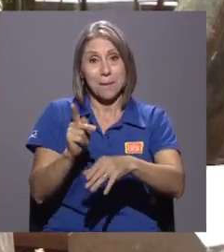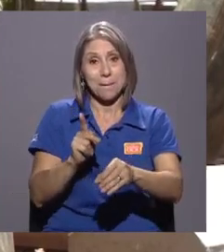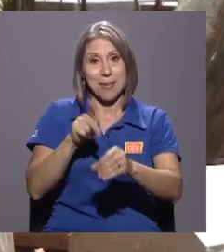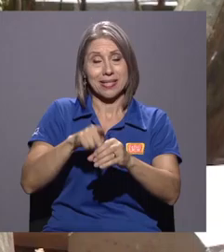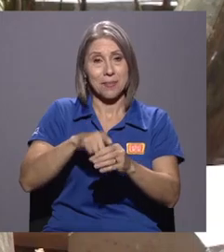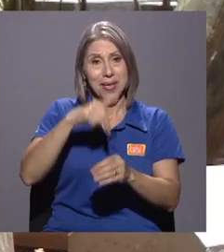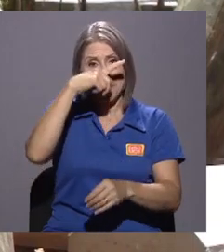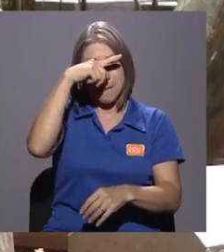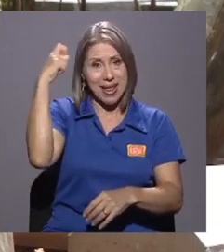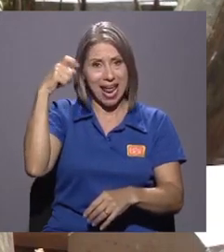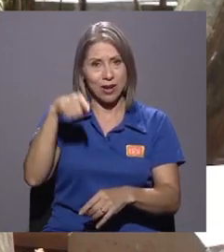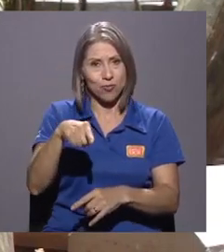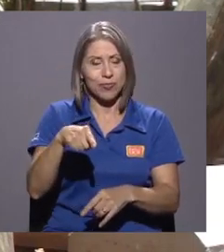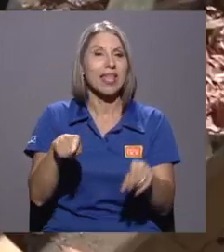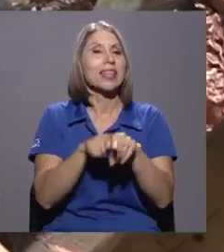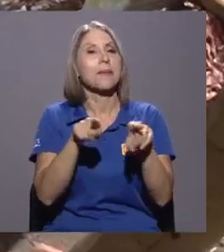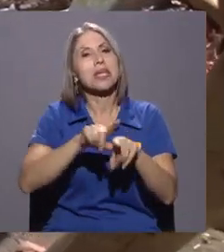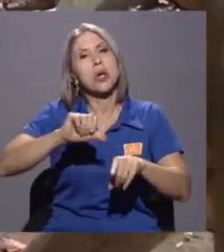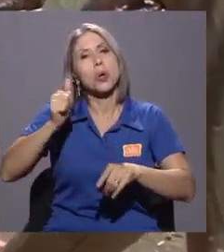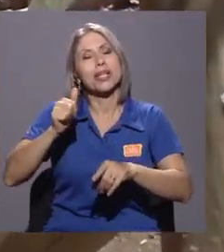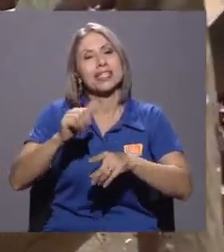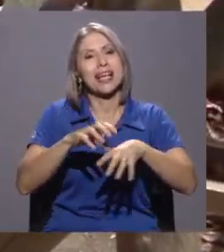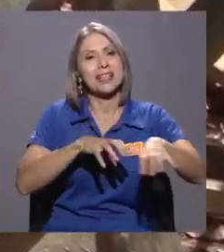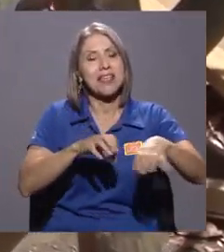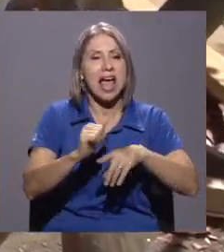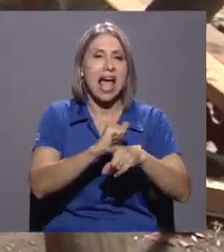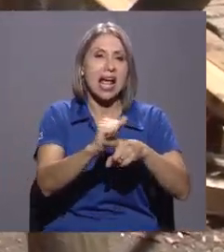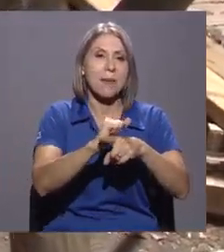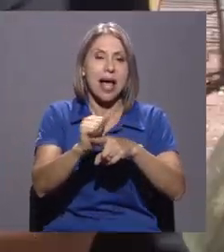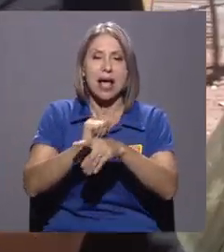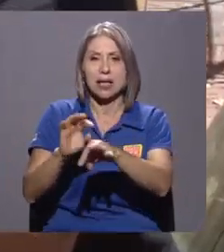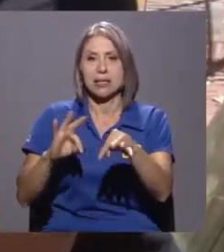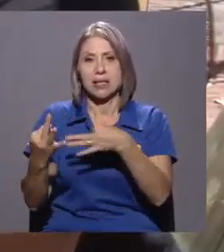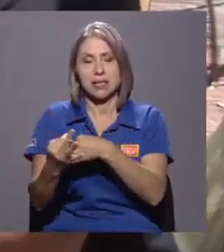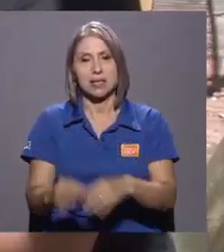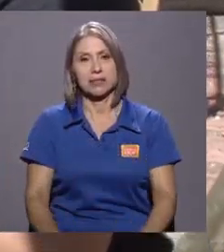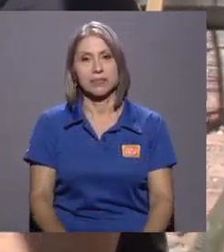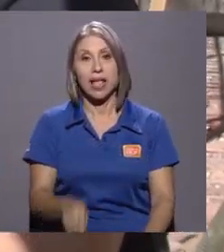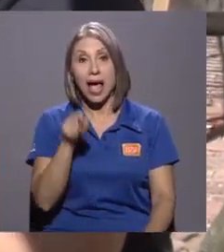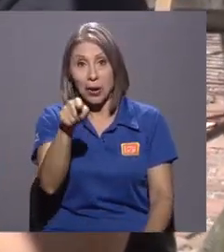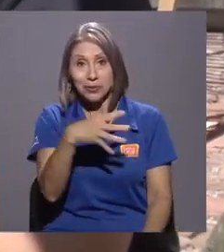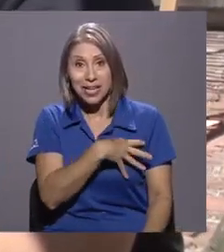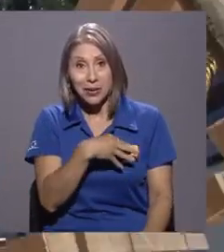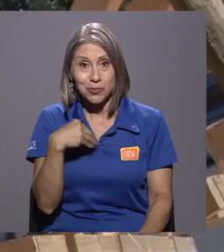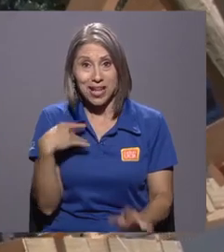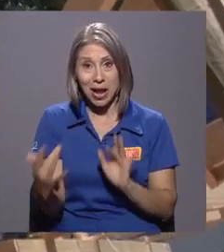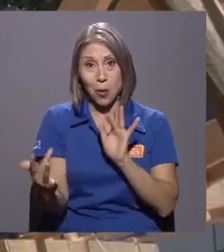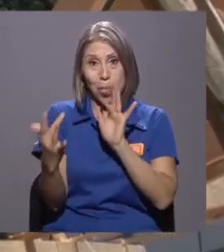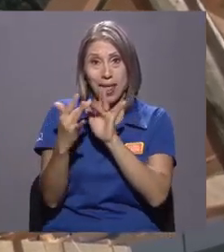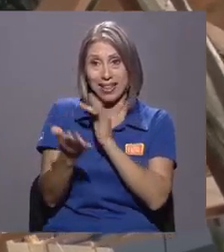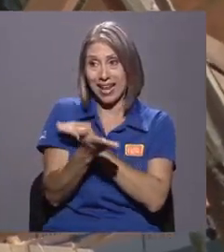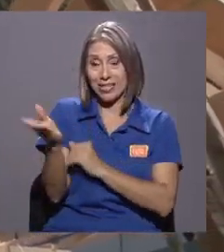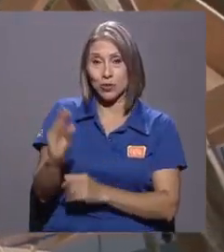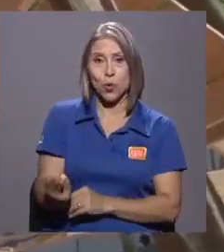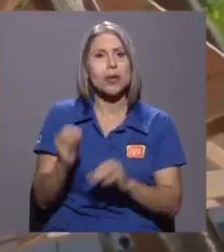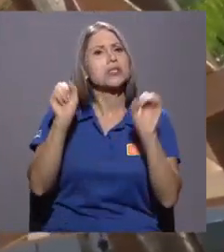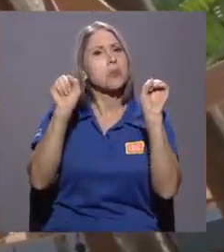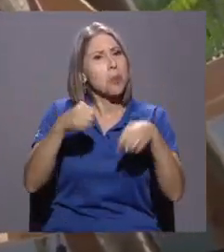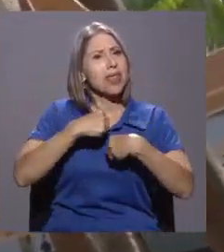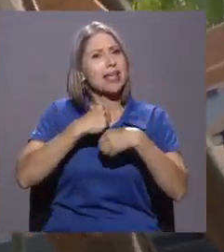con otras actividades de capacitación, talleres. Si a usted le gustaría contactar a estos jóvenes, puede